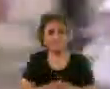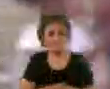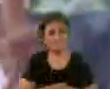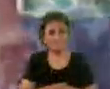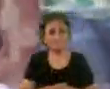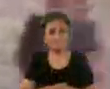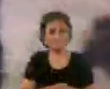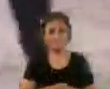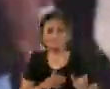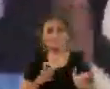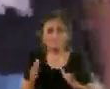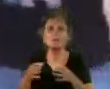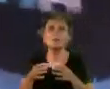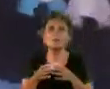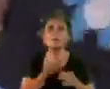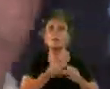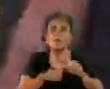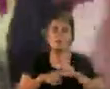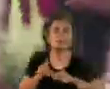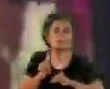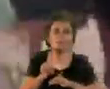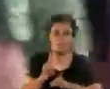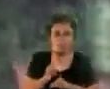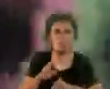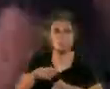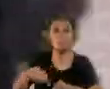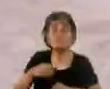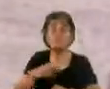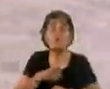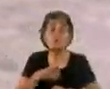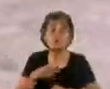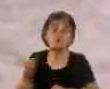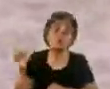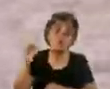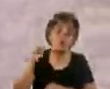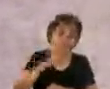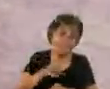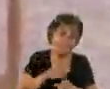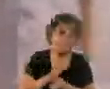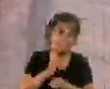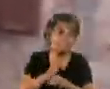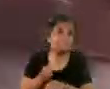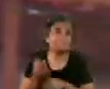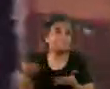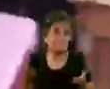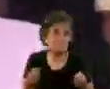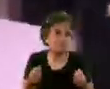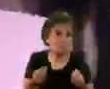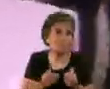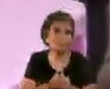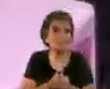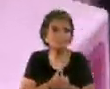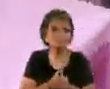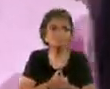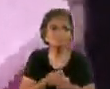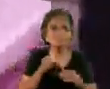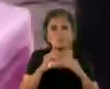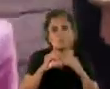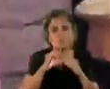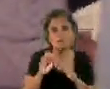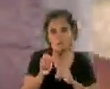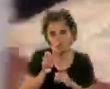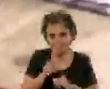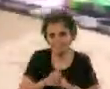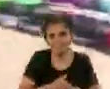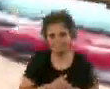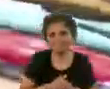aquellas ONGs, agrupaciones que quieren venir a dictar alguna actividad acá o hacer algún evento? ¿Con quién se tienen que comunicar? ¿Qué tienen que hacer? Tenemos un